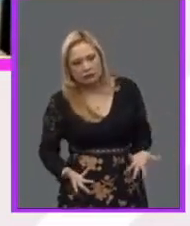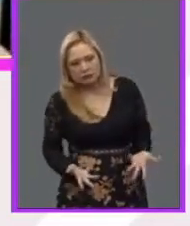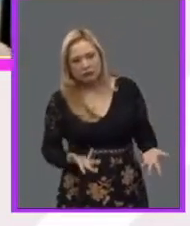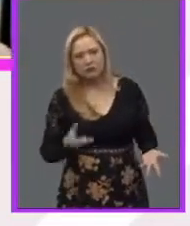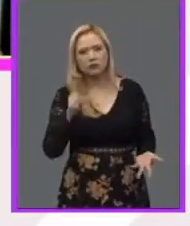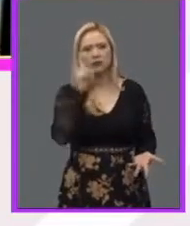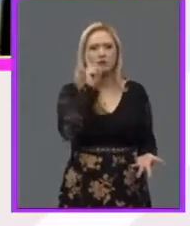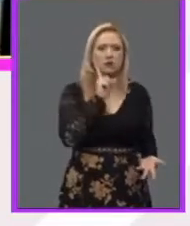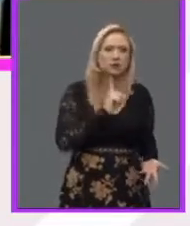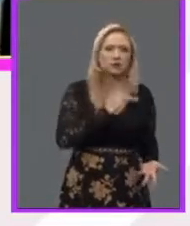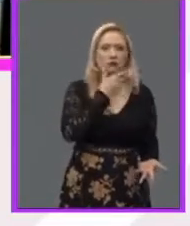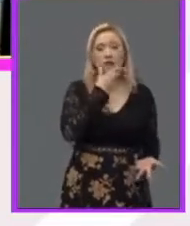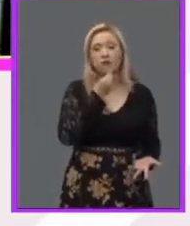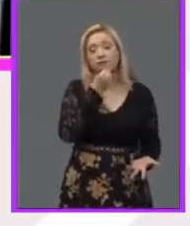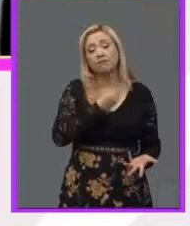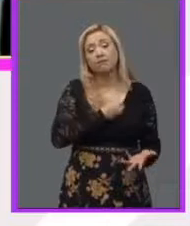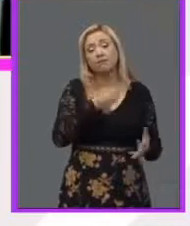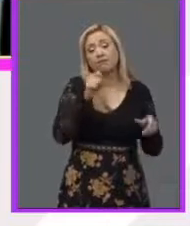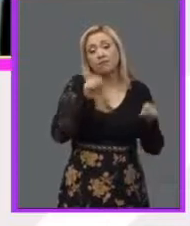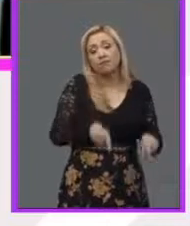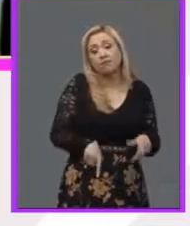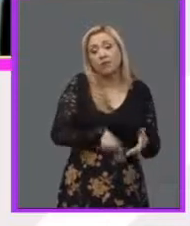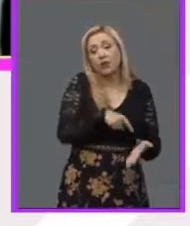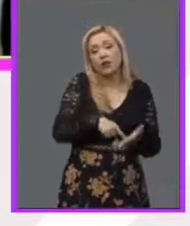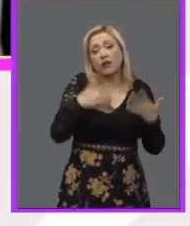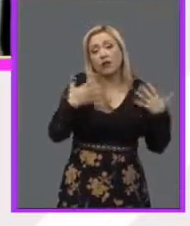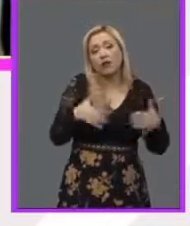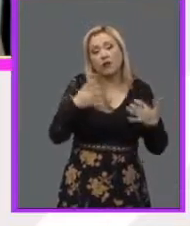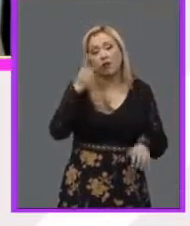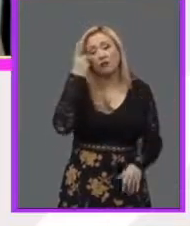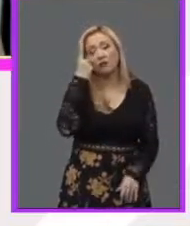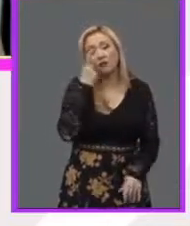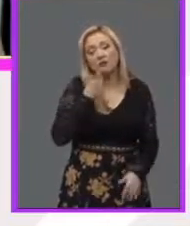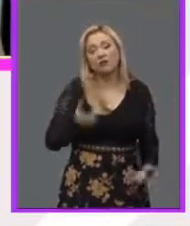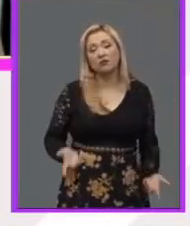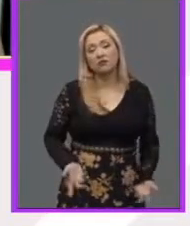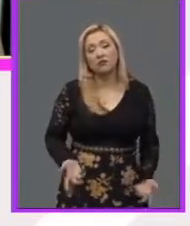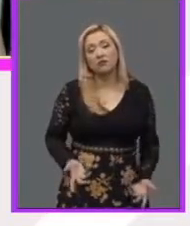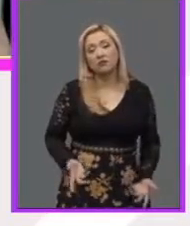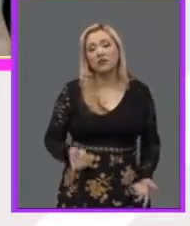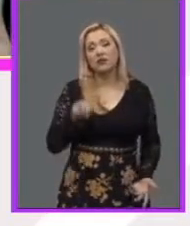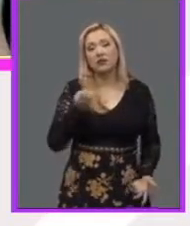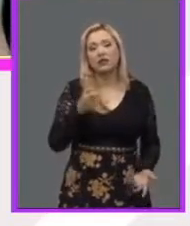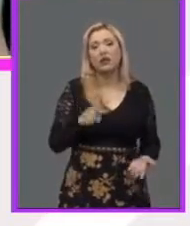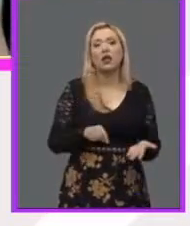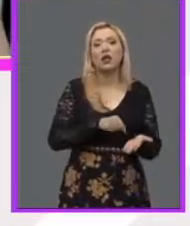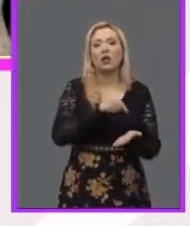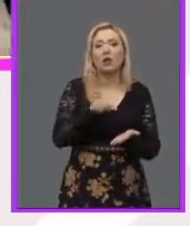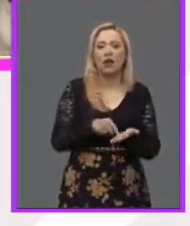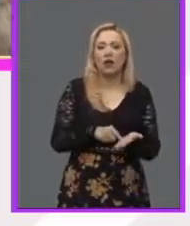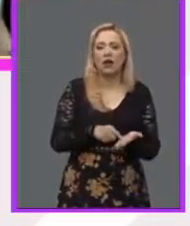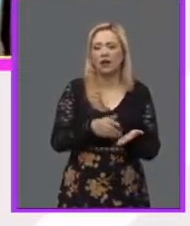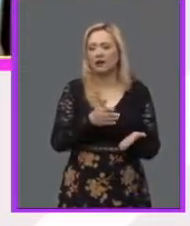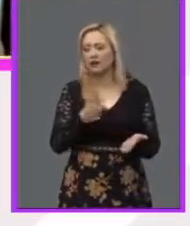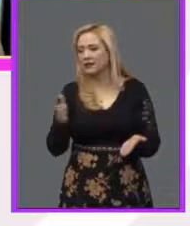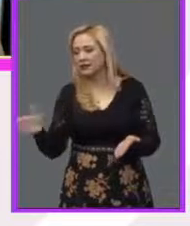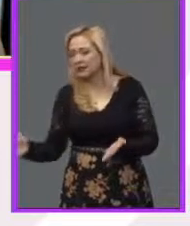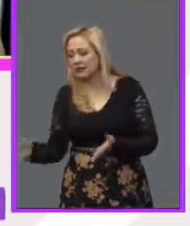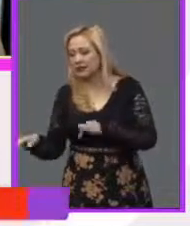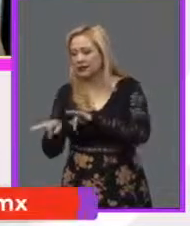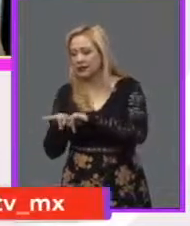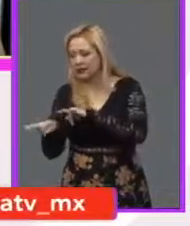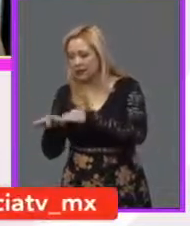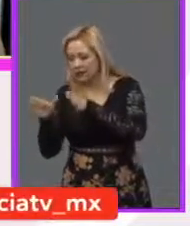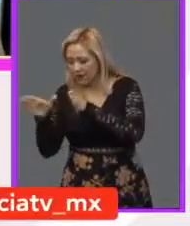empezar a dormir en las fábricas, ¿no? Esos espacios, esa división del lugar de trabajo